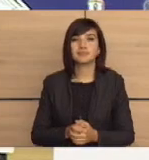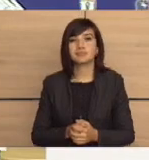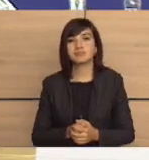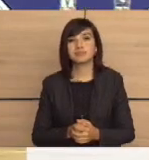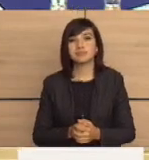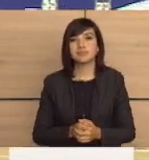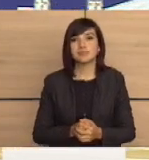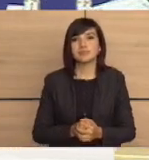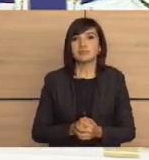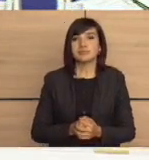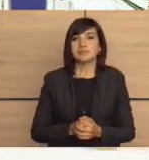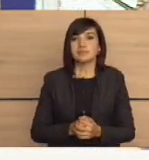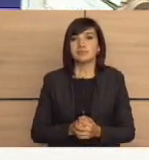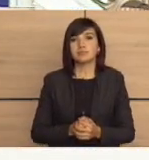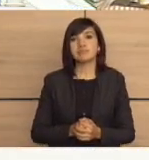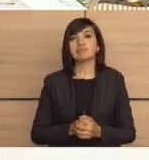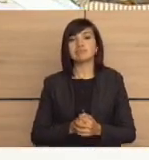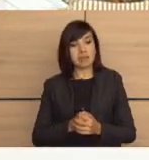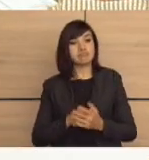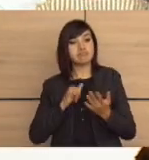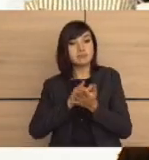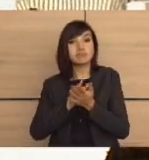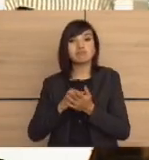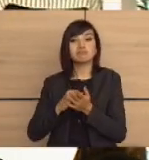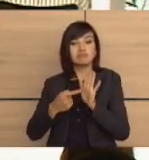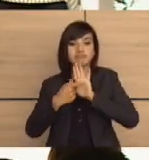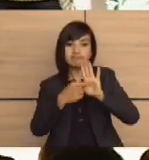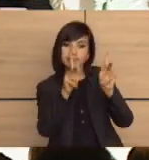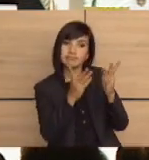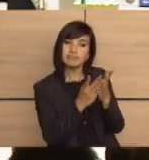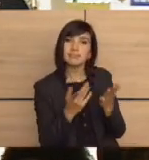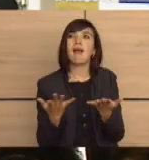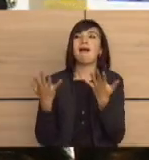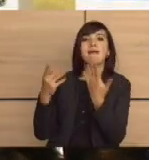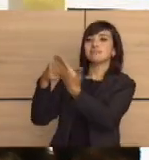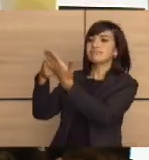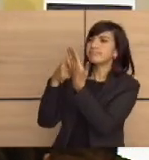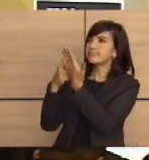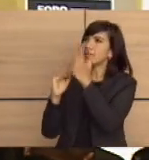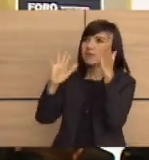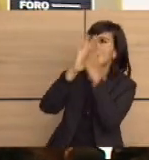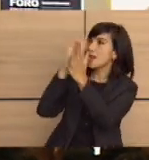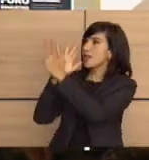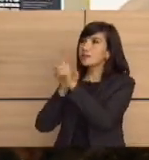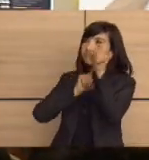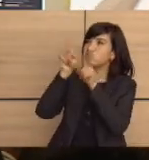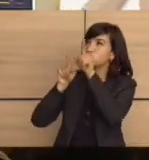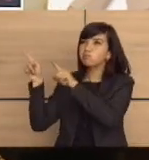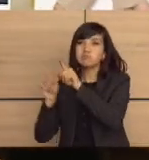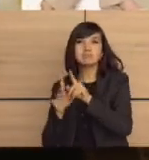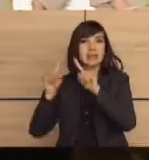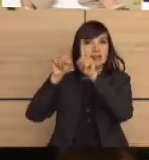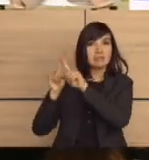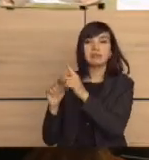Y en esa medida el estudiante va a poder acercarse a las distintas verdades que pueden, verdades no, versiones que pueden